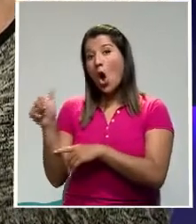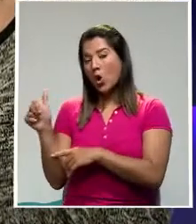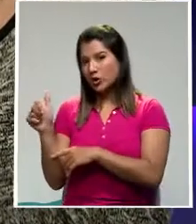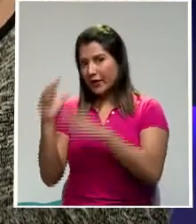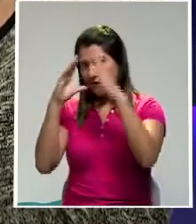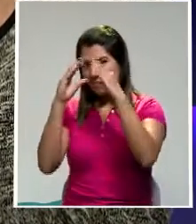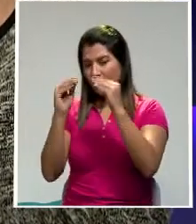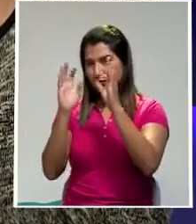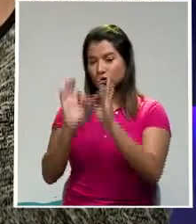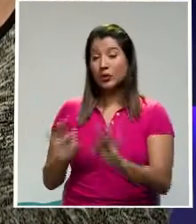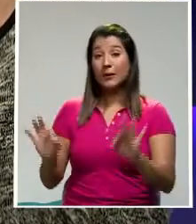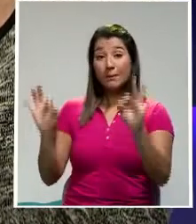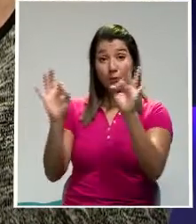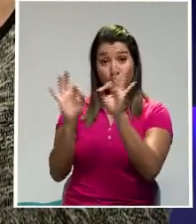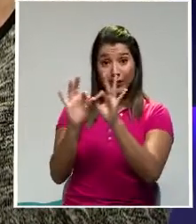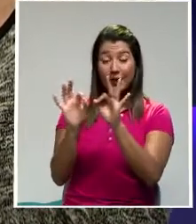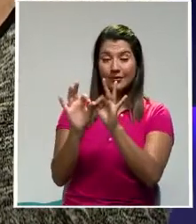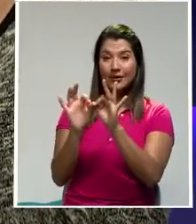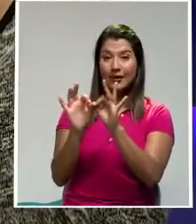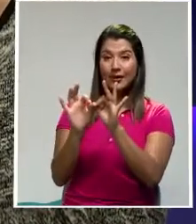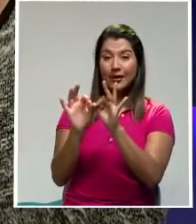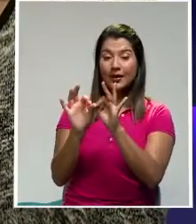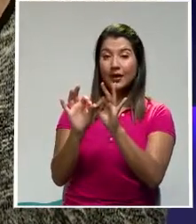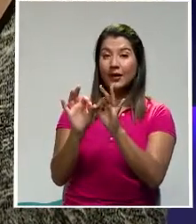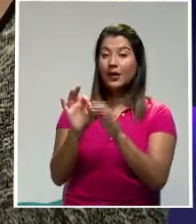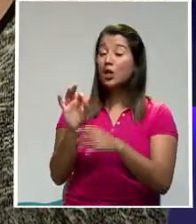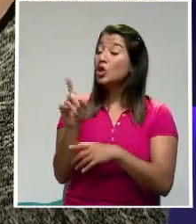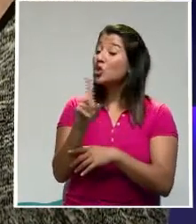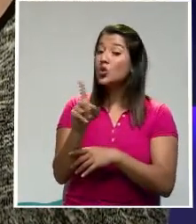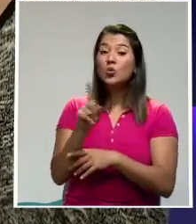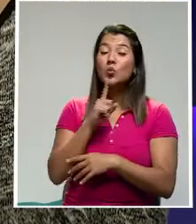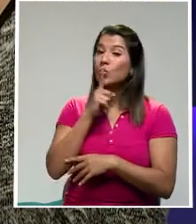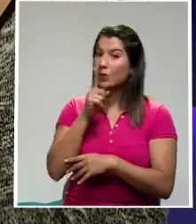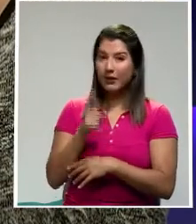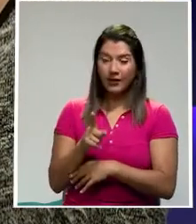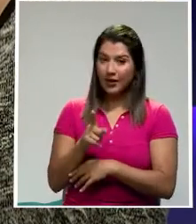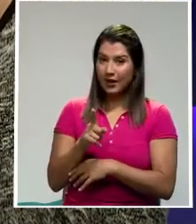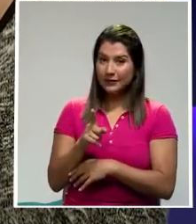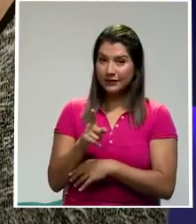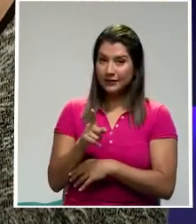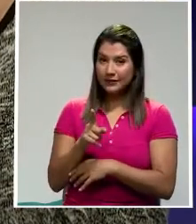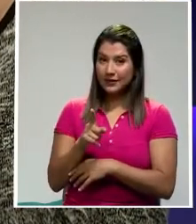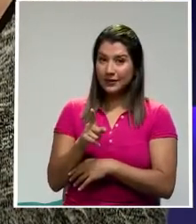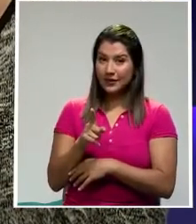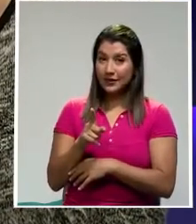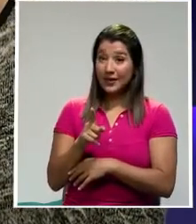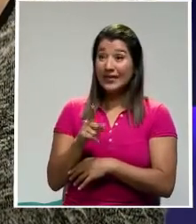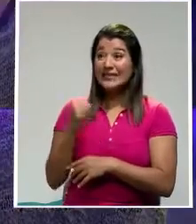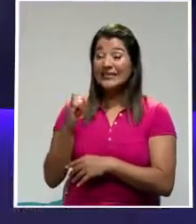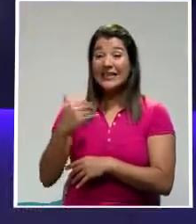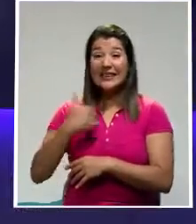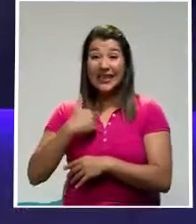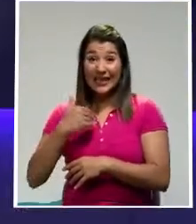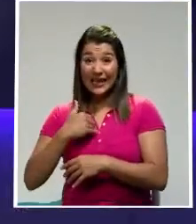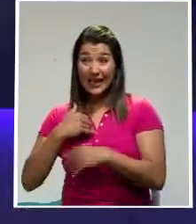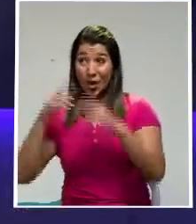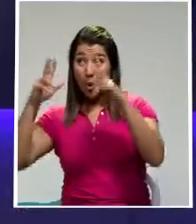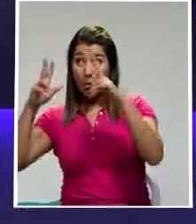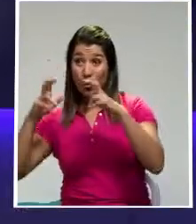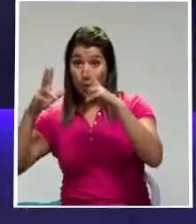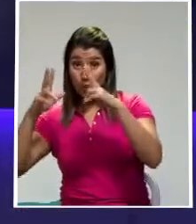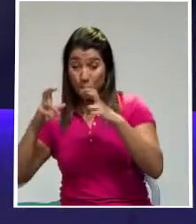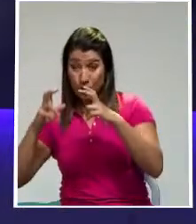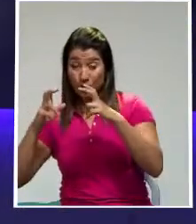importantes es que no es tan cierto que esto baja las tarifas, es todo lo contrario.